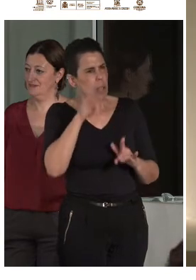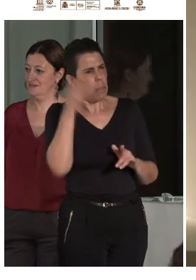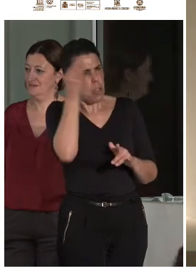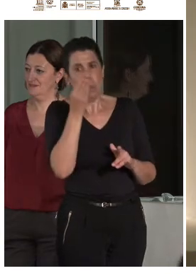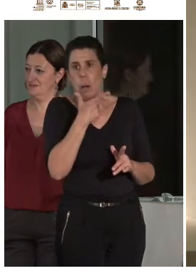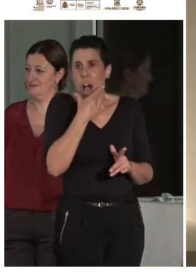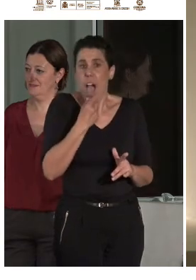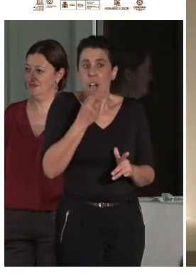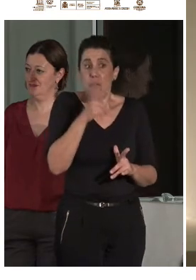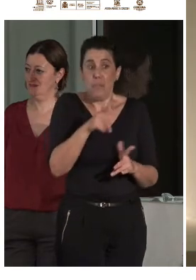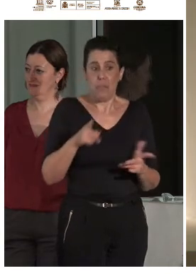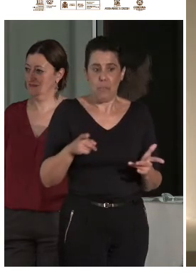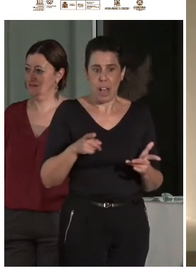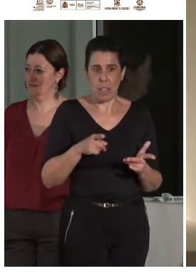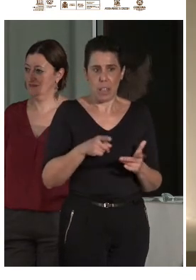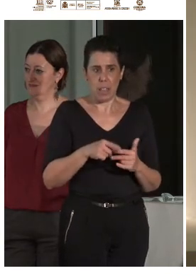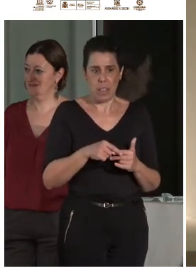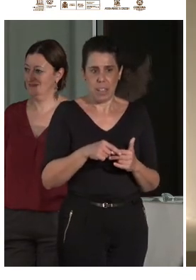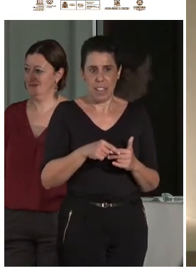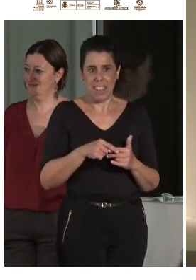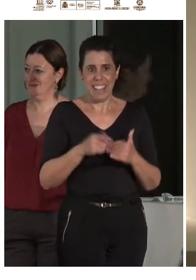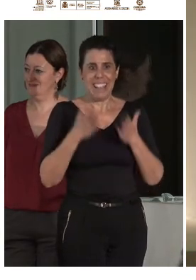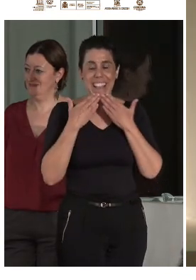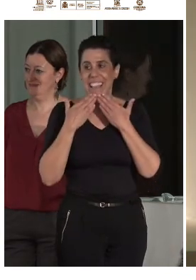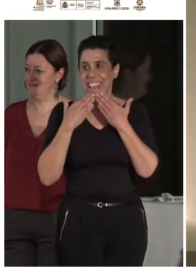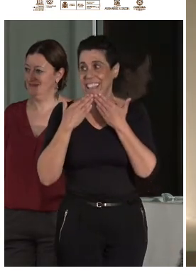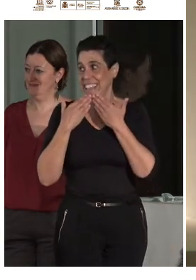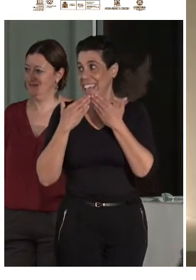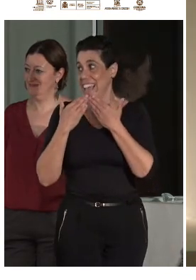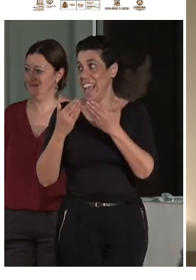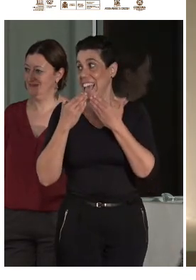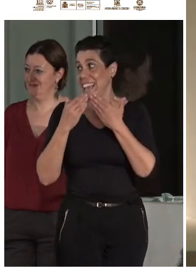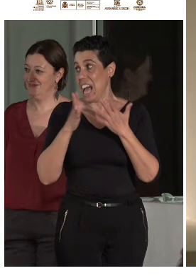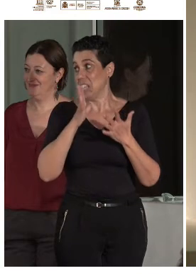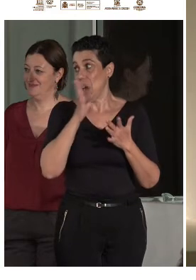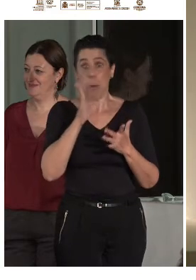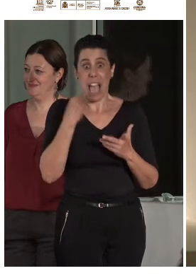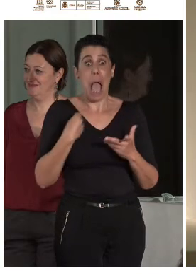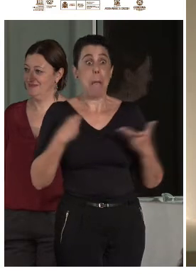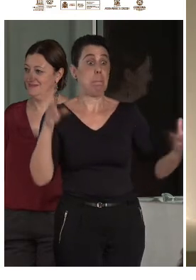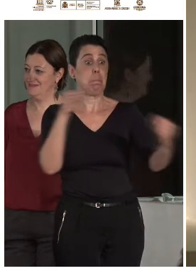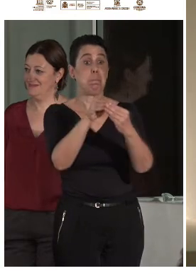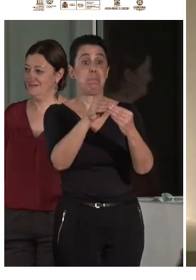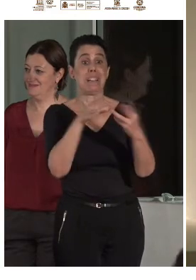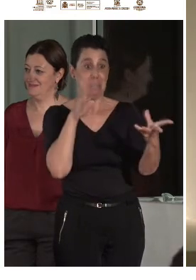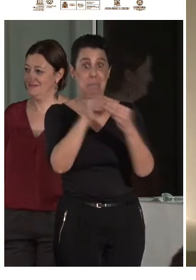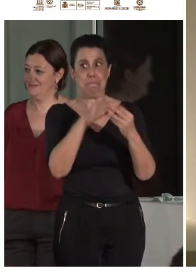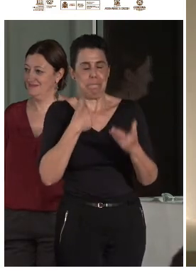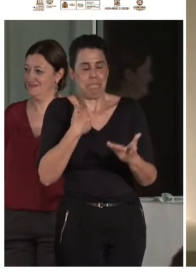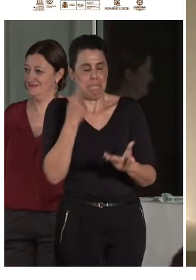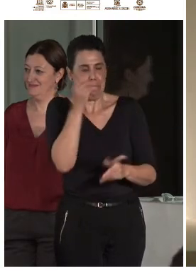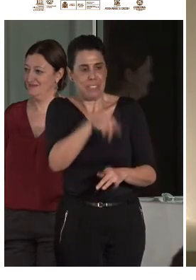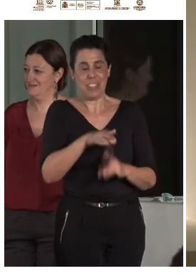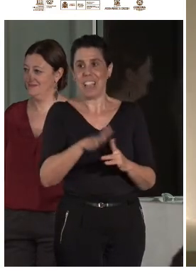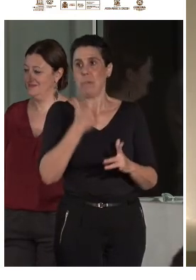porque... A mí lo que me... bueno, y gracias porque así quería, me quedaba con ganas de hacer este comentario, que realmente